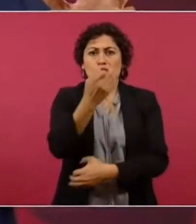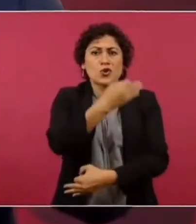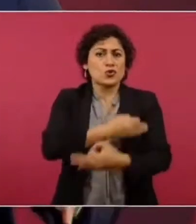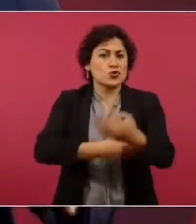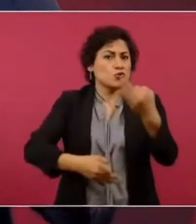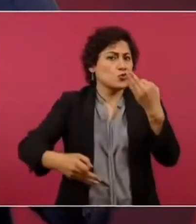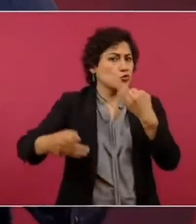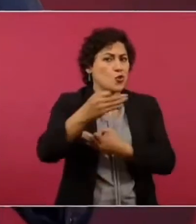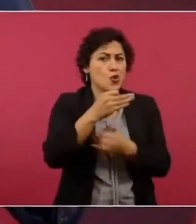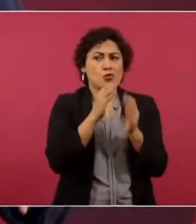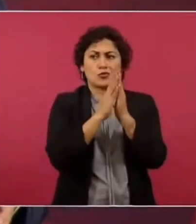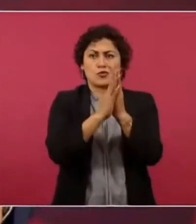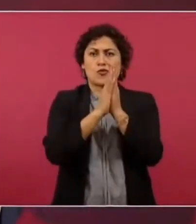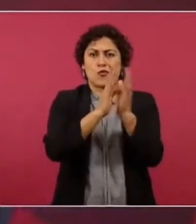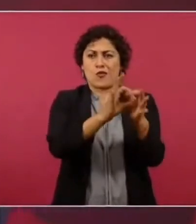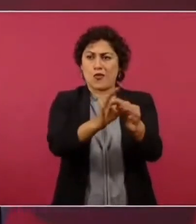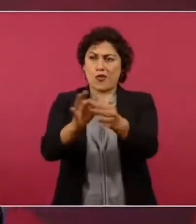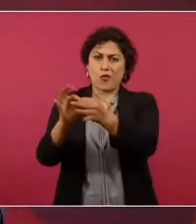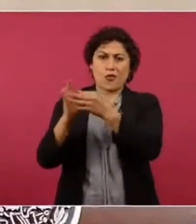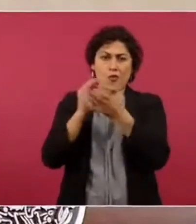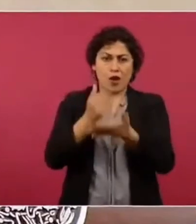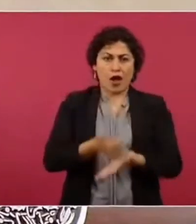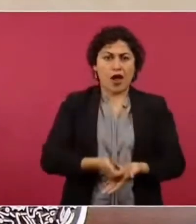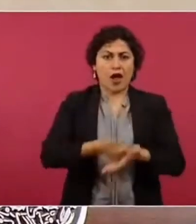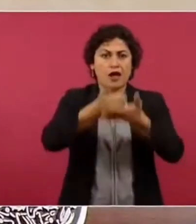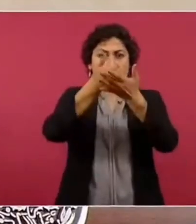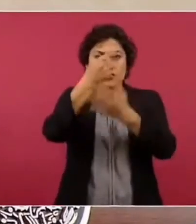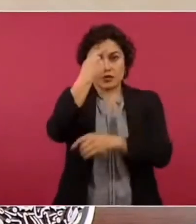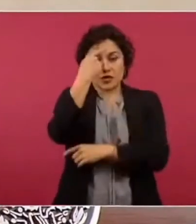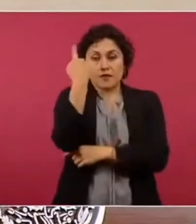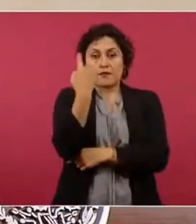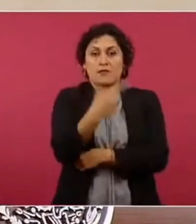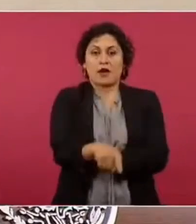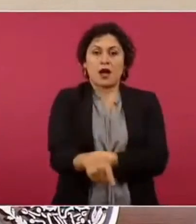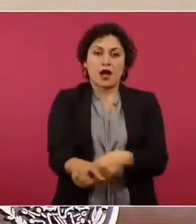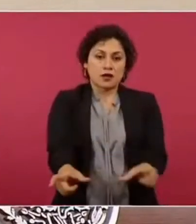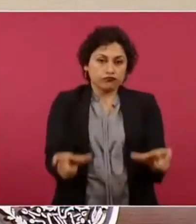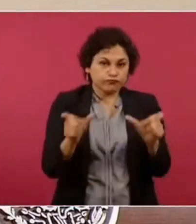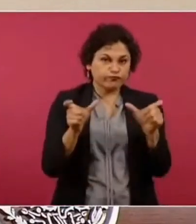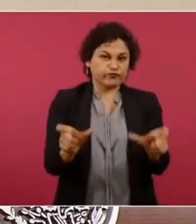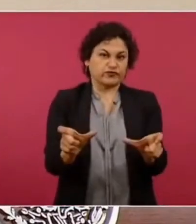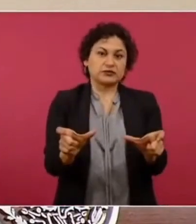que no aumente el